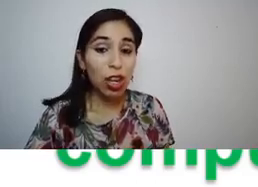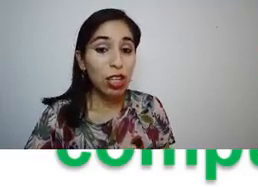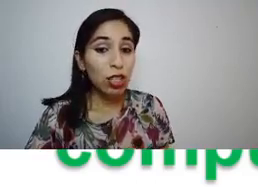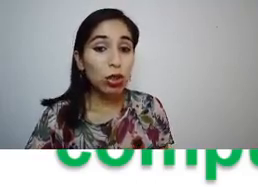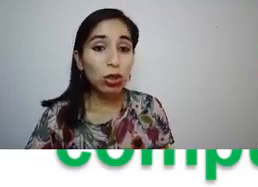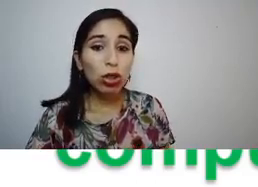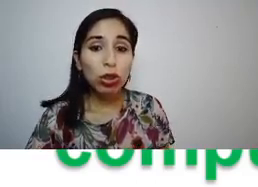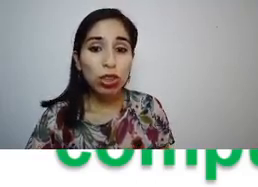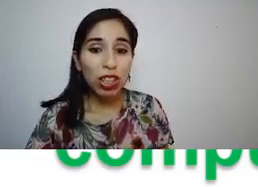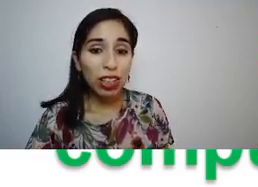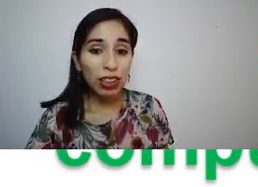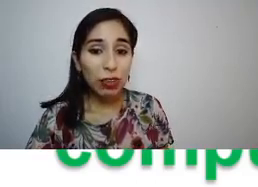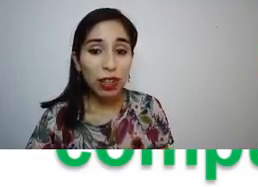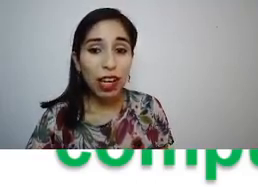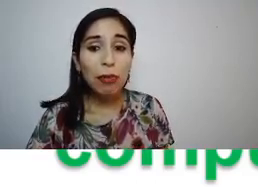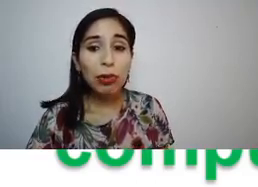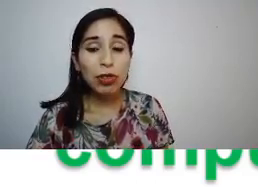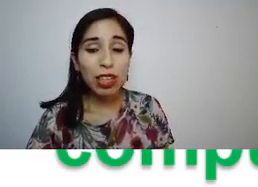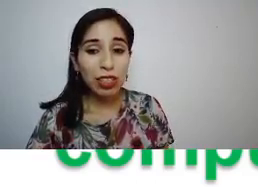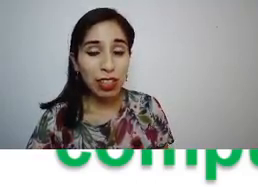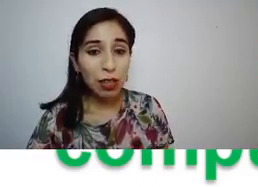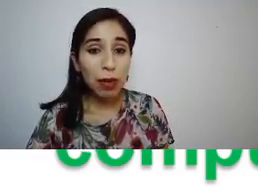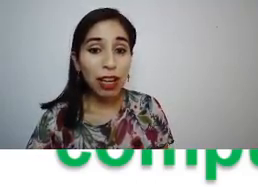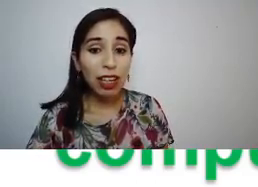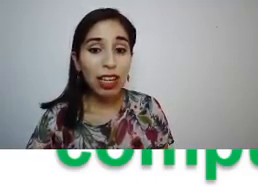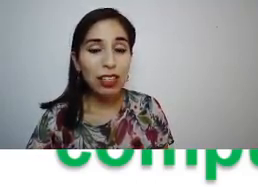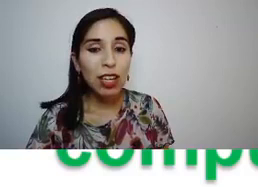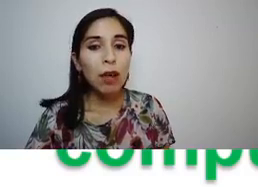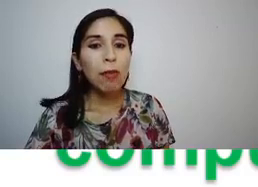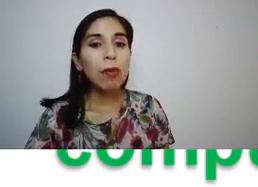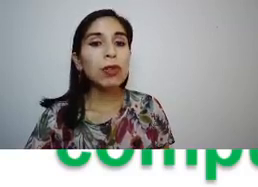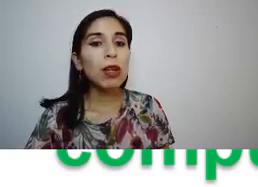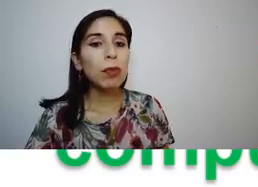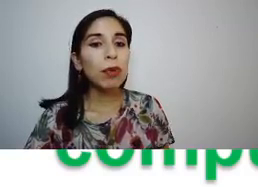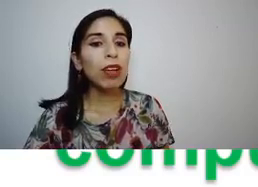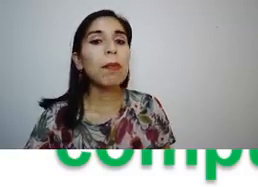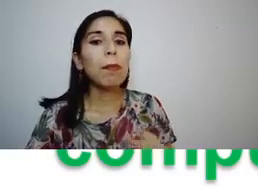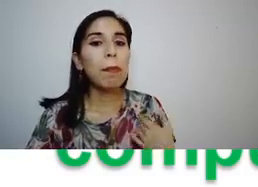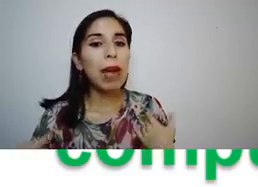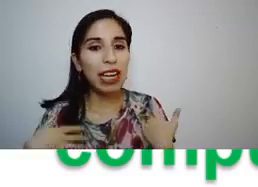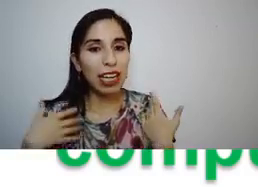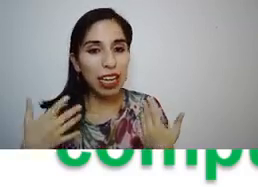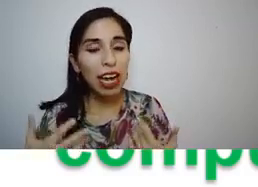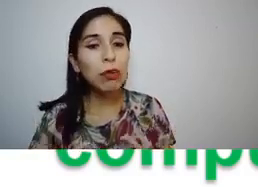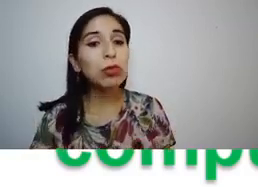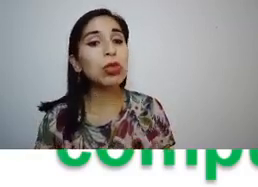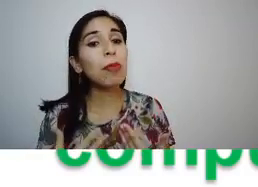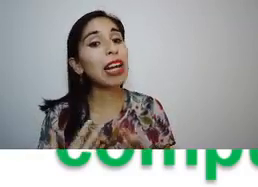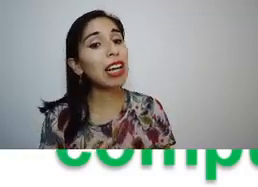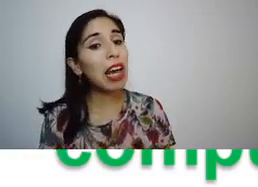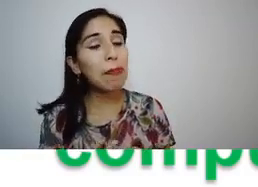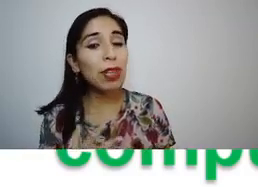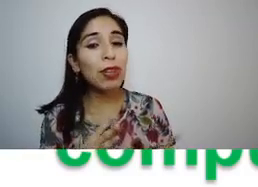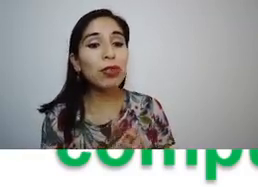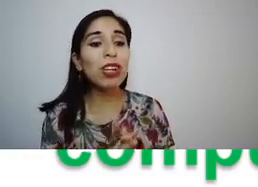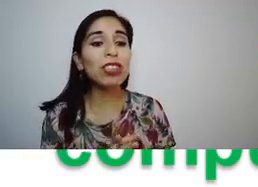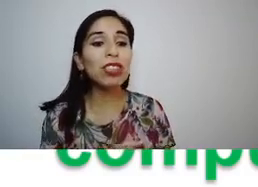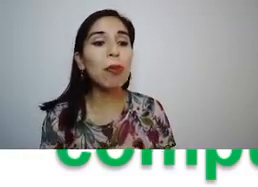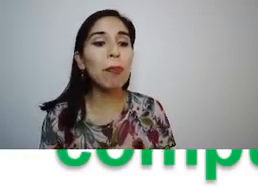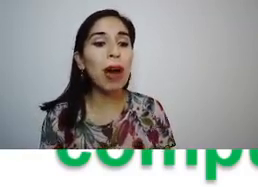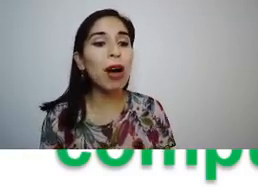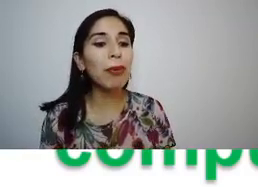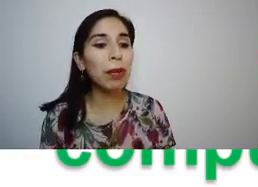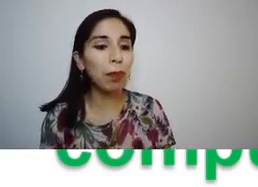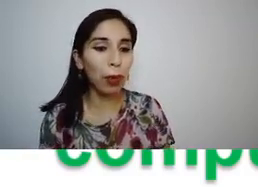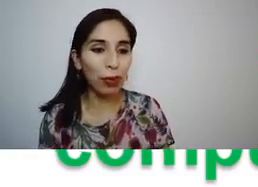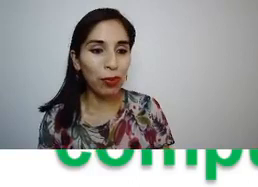si nosotros identificamos estas imágenes vamos a poder manejar mucho más rápido nuestro